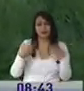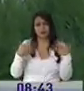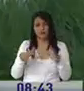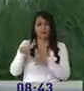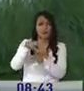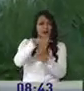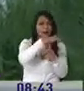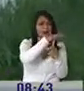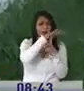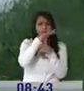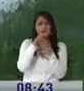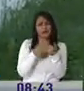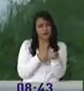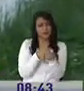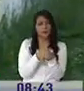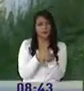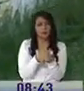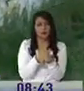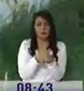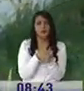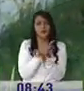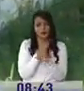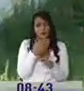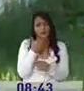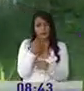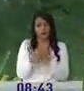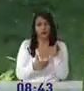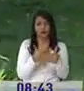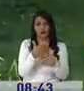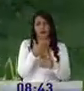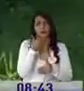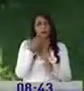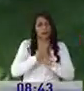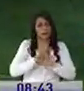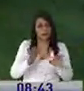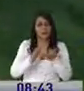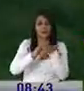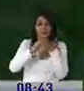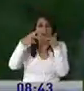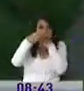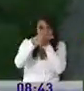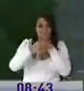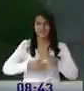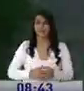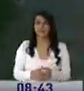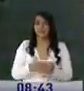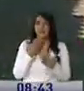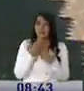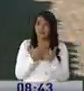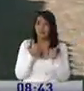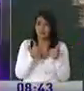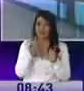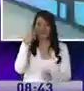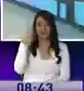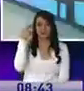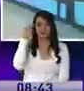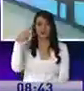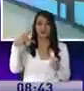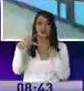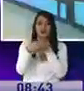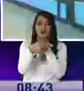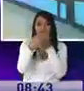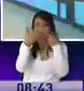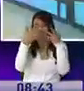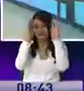ciudad colaboremos para que las cosas mejoren por supuesto eso nada más Perdón por interrumpirles no Usted tiene todo el derecho a interrumpir Cuando quiera Sofi